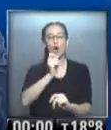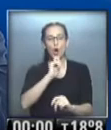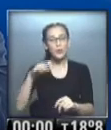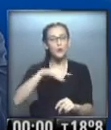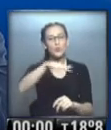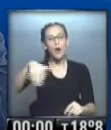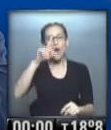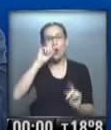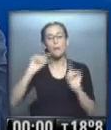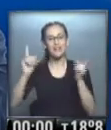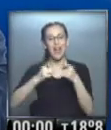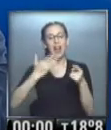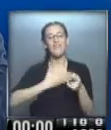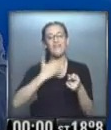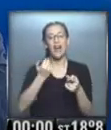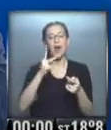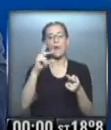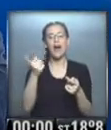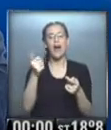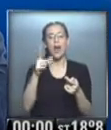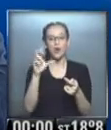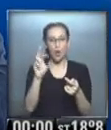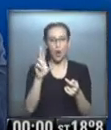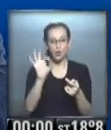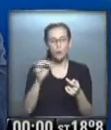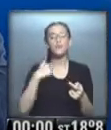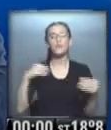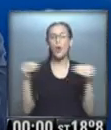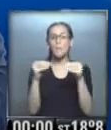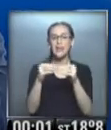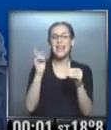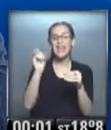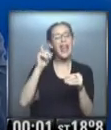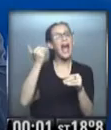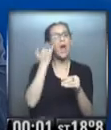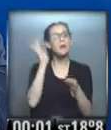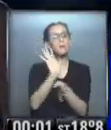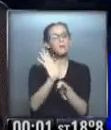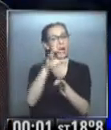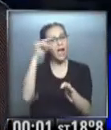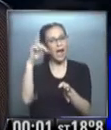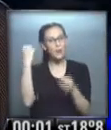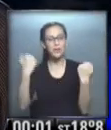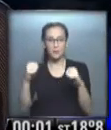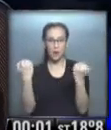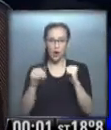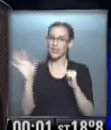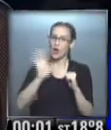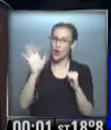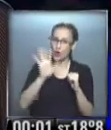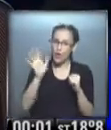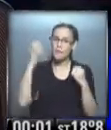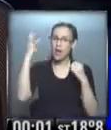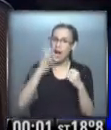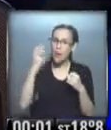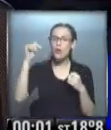Fundación Favaloro. Ahora quiero presentar a mi compañera en los deportes, Gaby Previtera. Buenas noches, Gaby. Buenas noches, Pablo, y vamos a